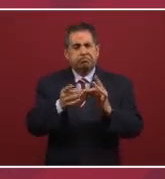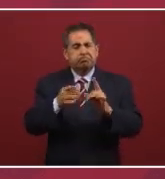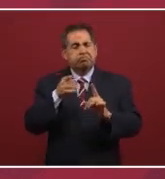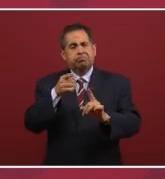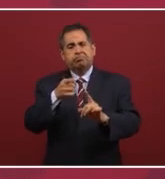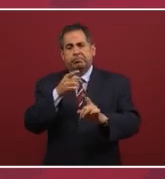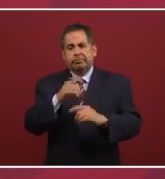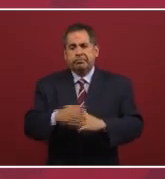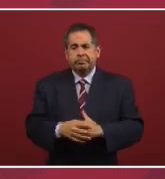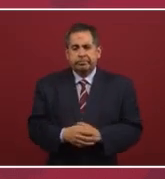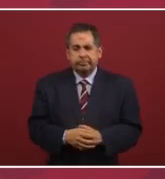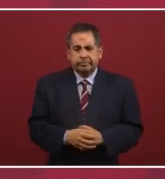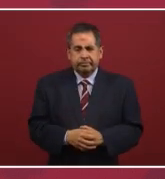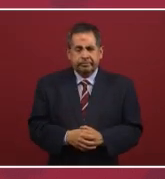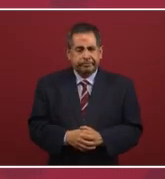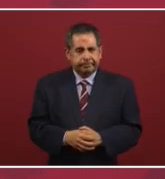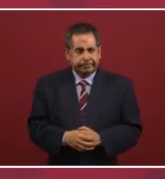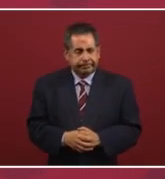que